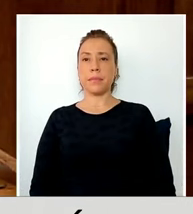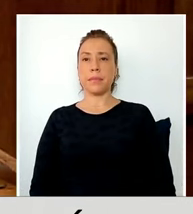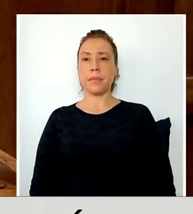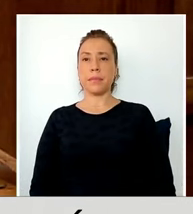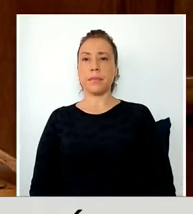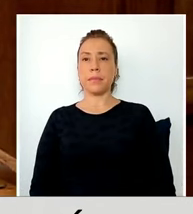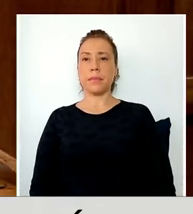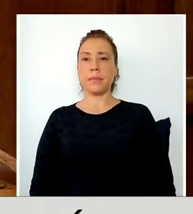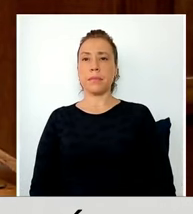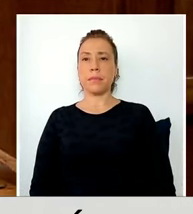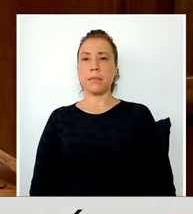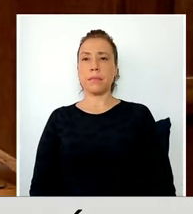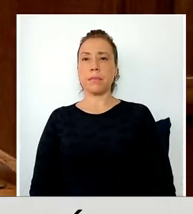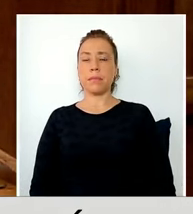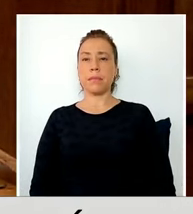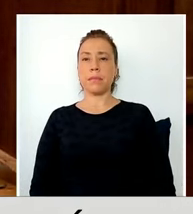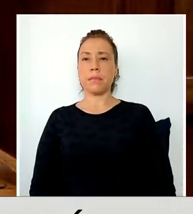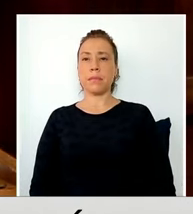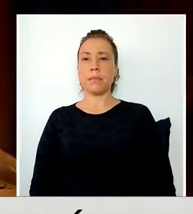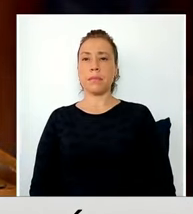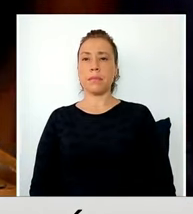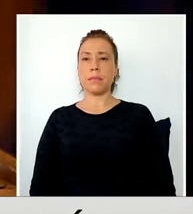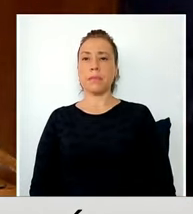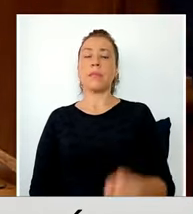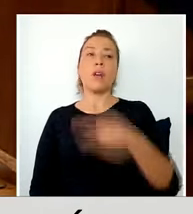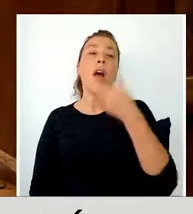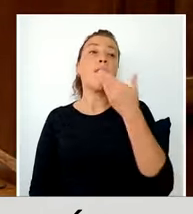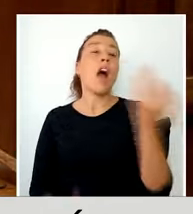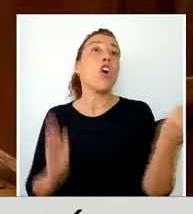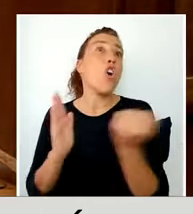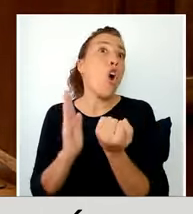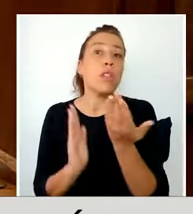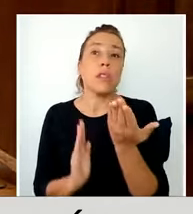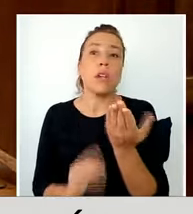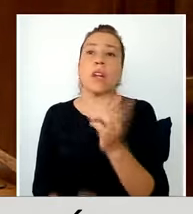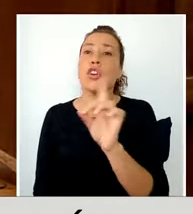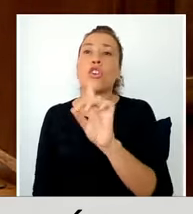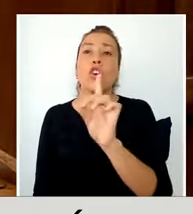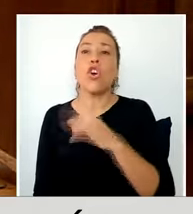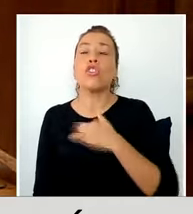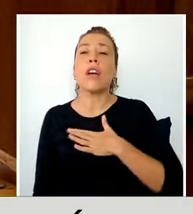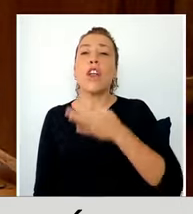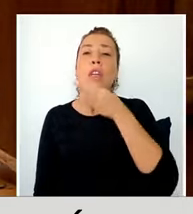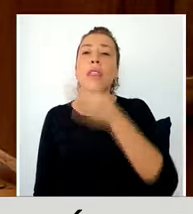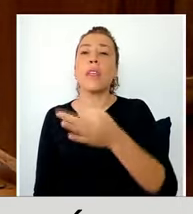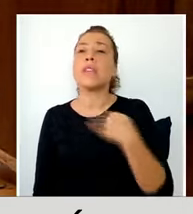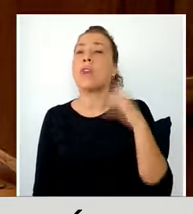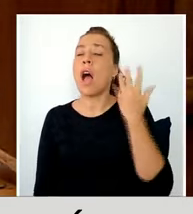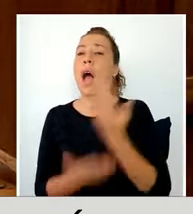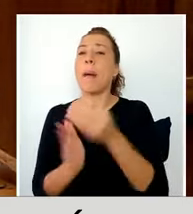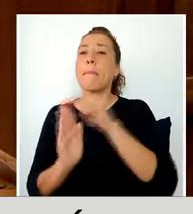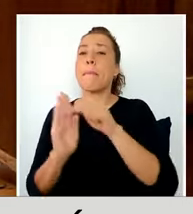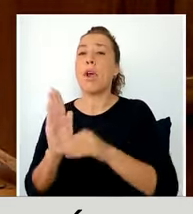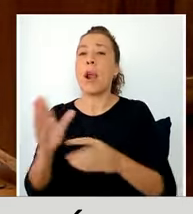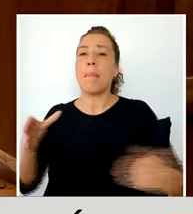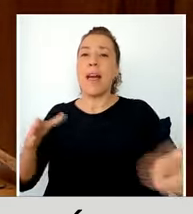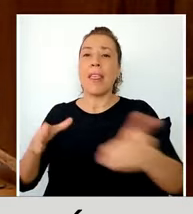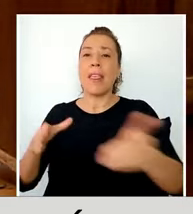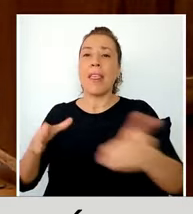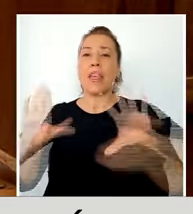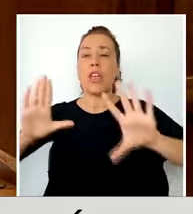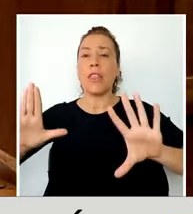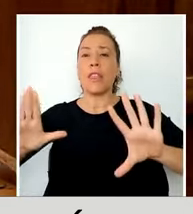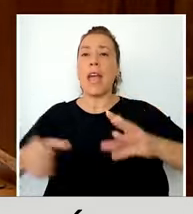Sí bueno pongámoslo lo que quiero decir es que yo tengo un programa en el distrito diez de los ancianos